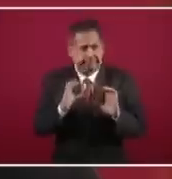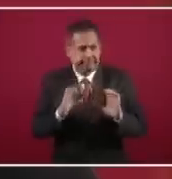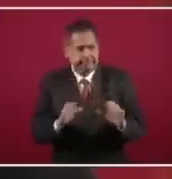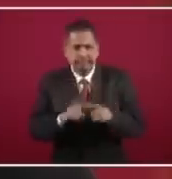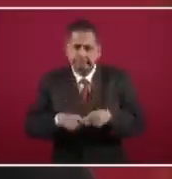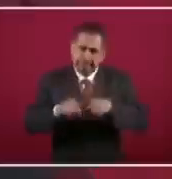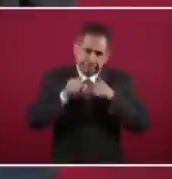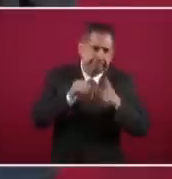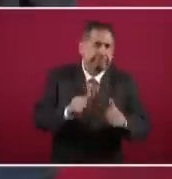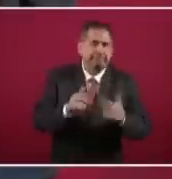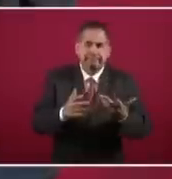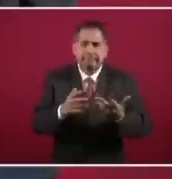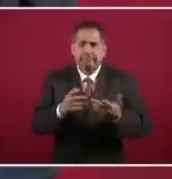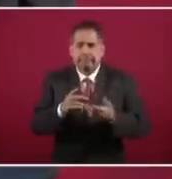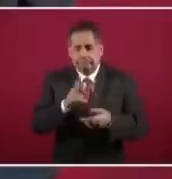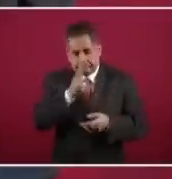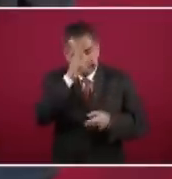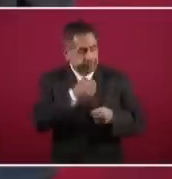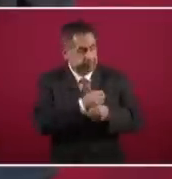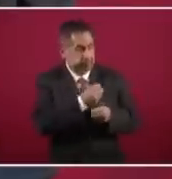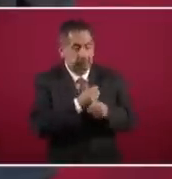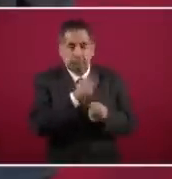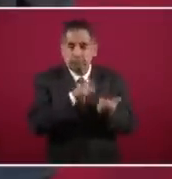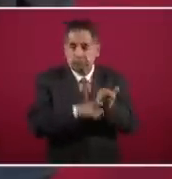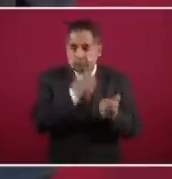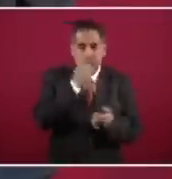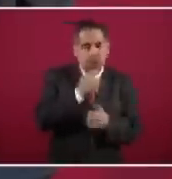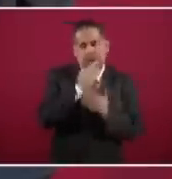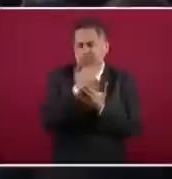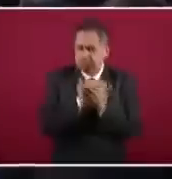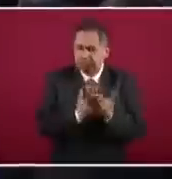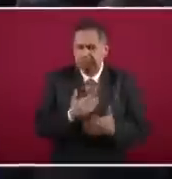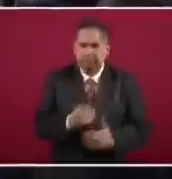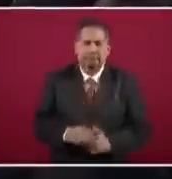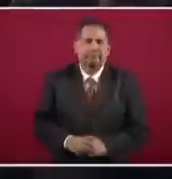la atención de la violencia en los centros educativos.